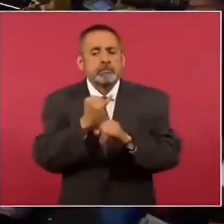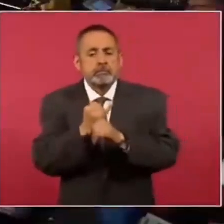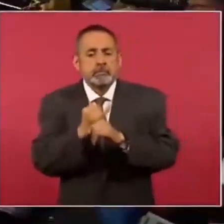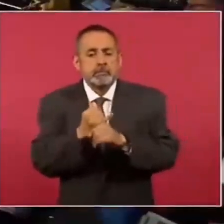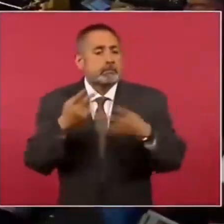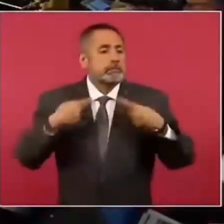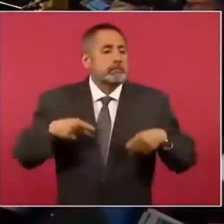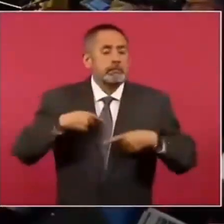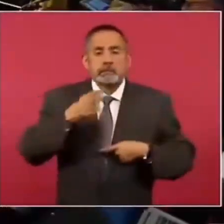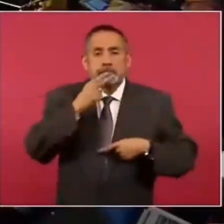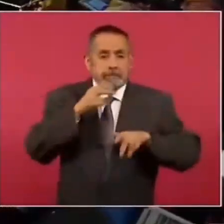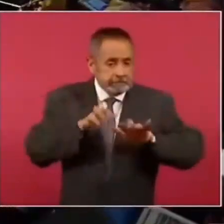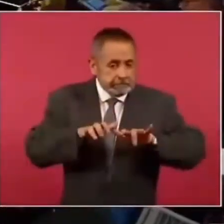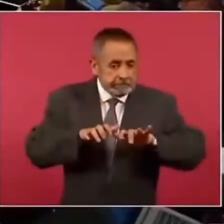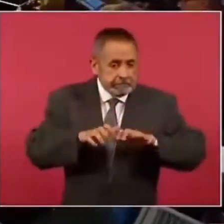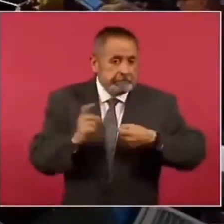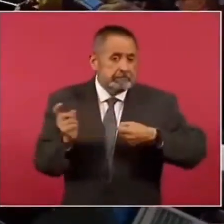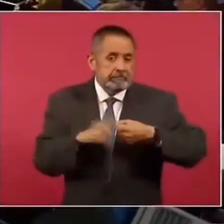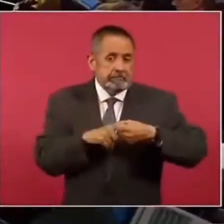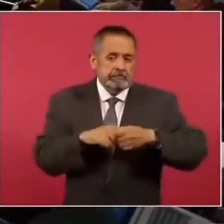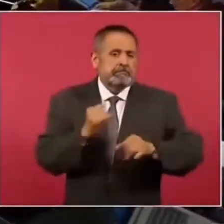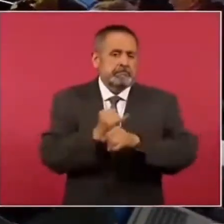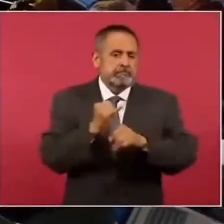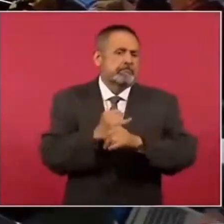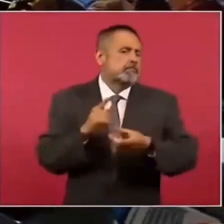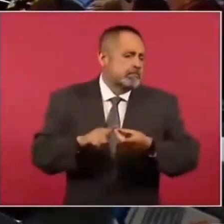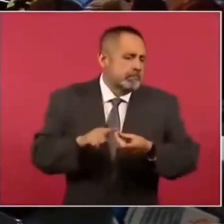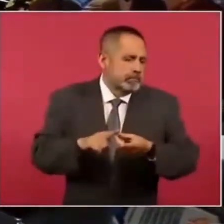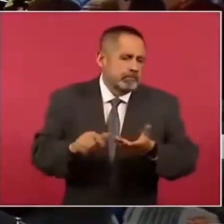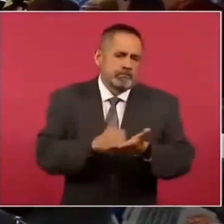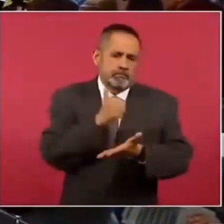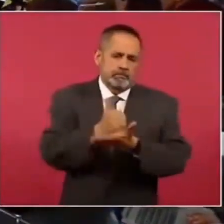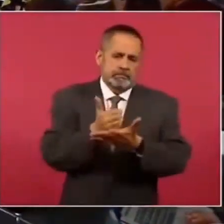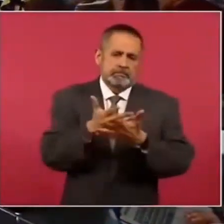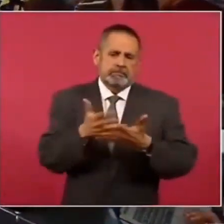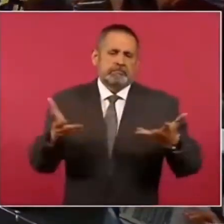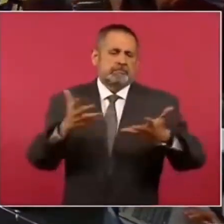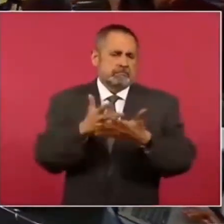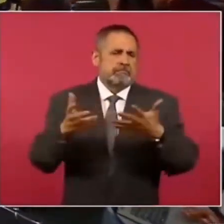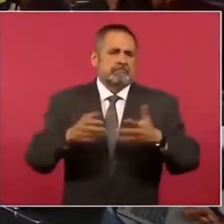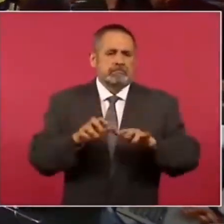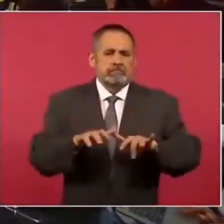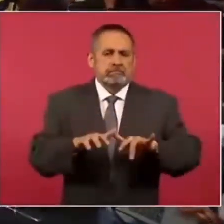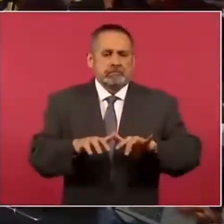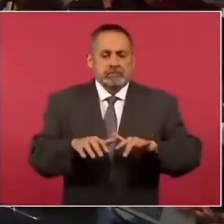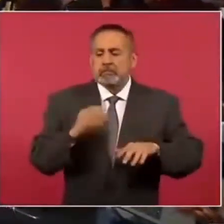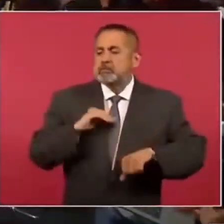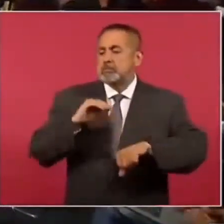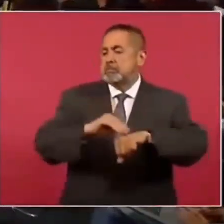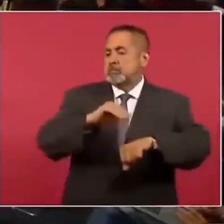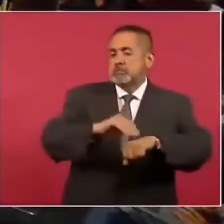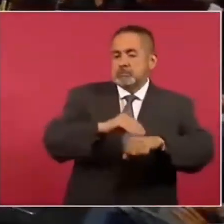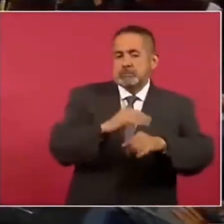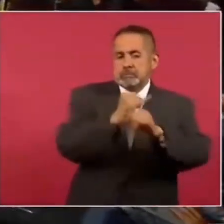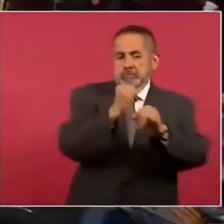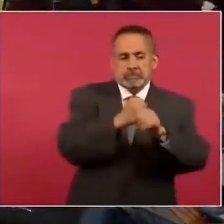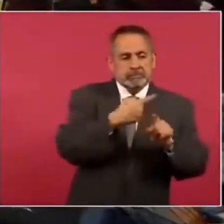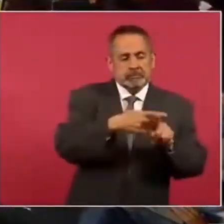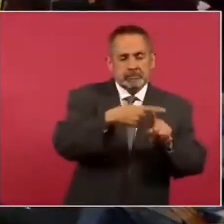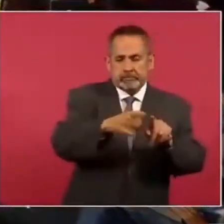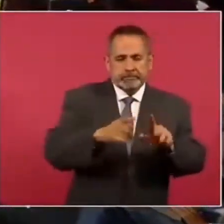clientes, en las grandes ciudades. Por eso, ya también